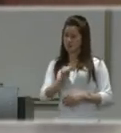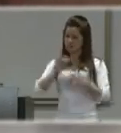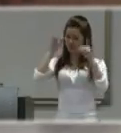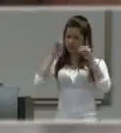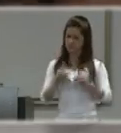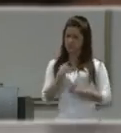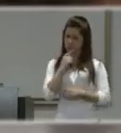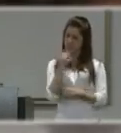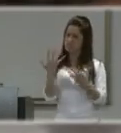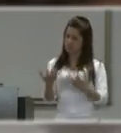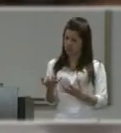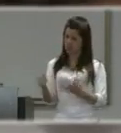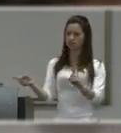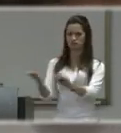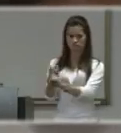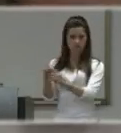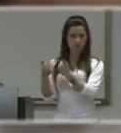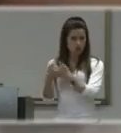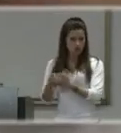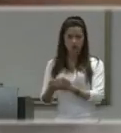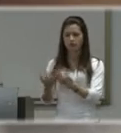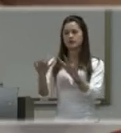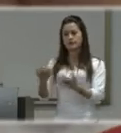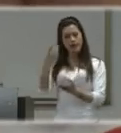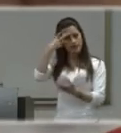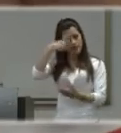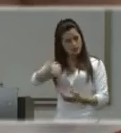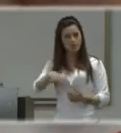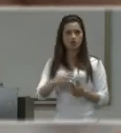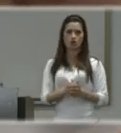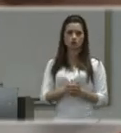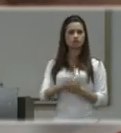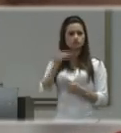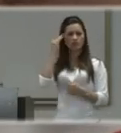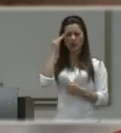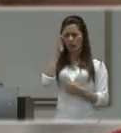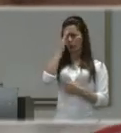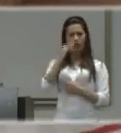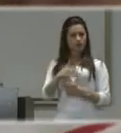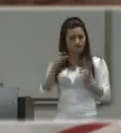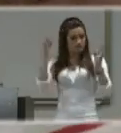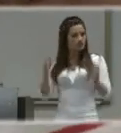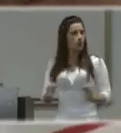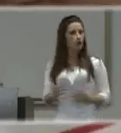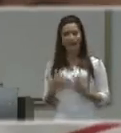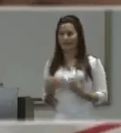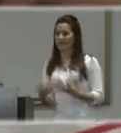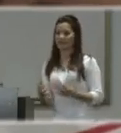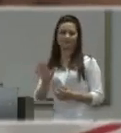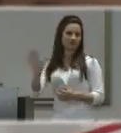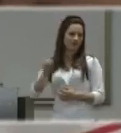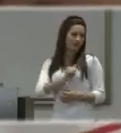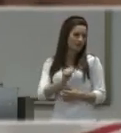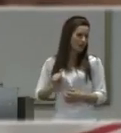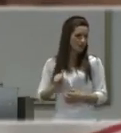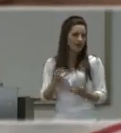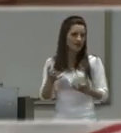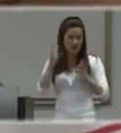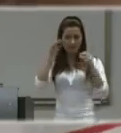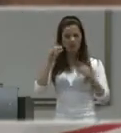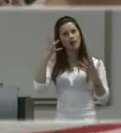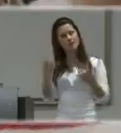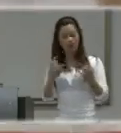pareja, que quiere tener su hijo, está convencida de eso y pues es su anhelo. Entonces, una autonomía porque ella ha decidido que es lo que quiere